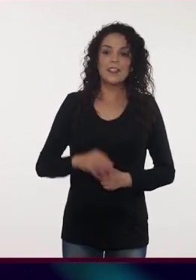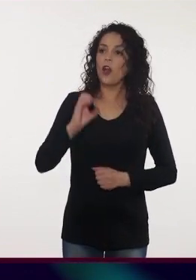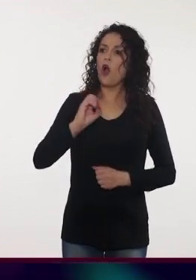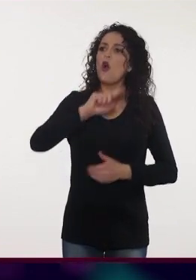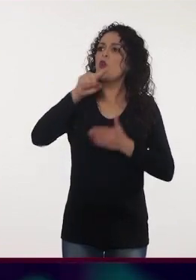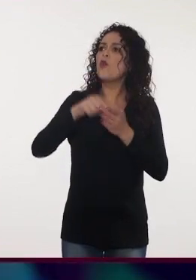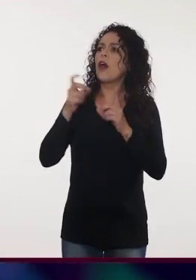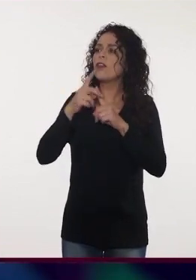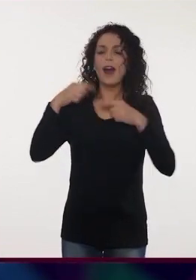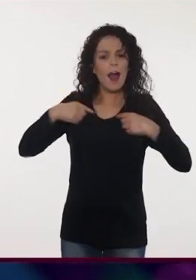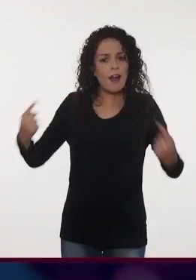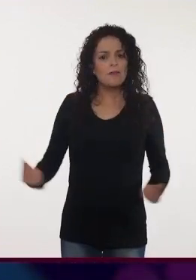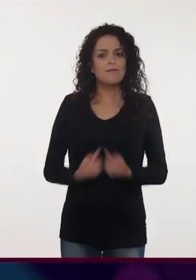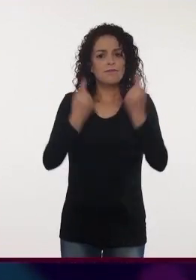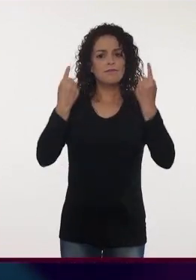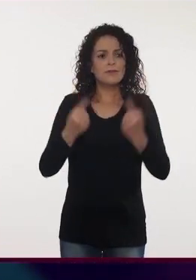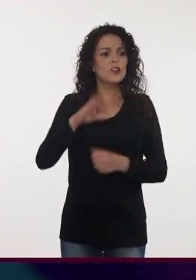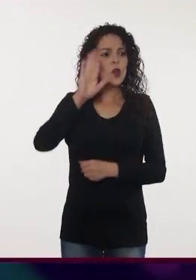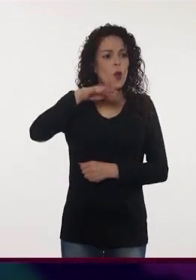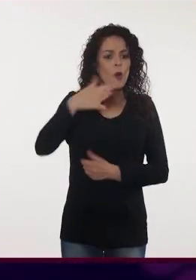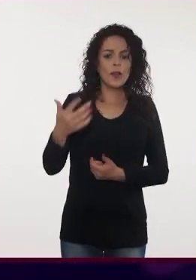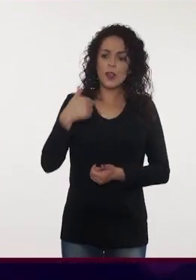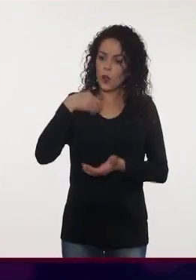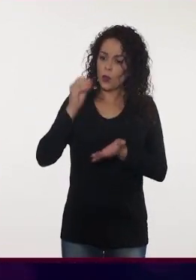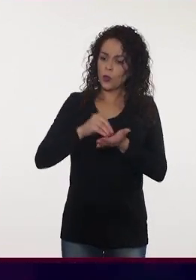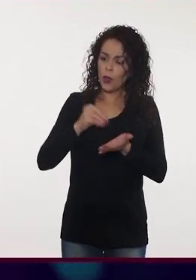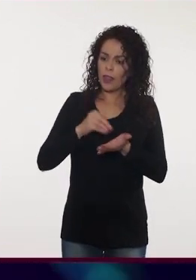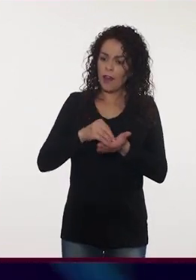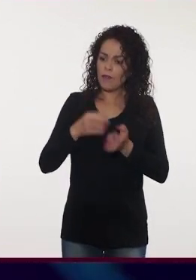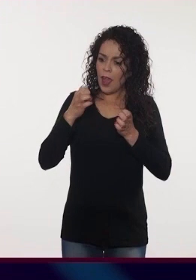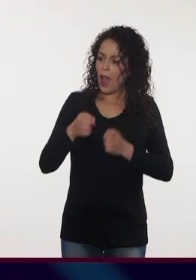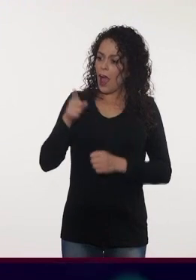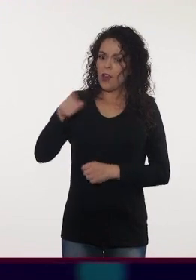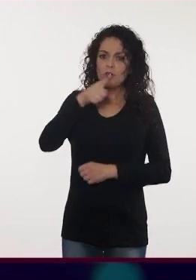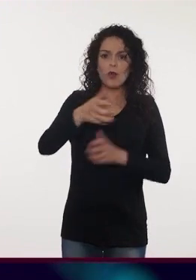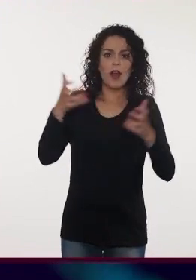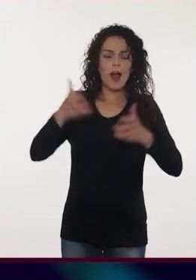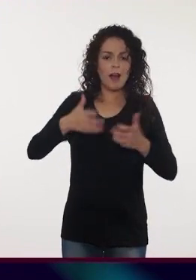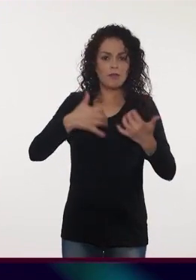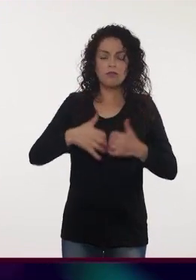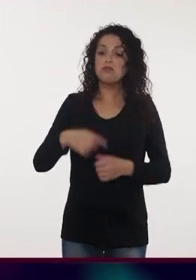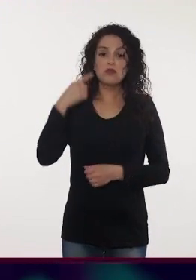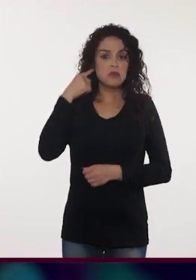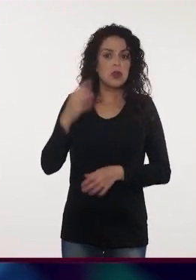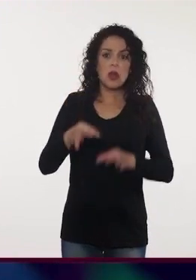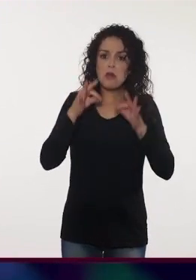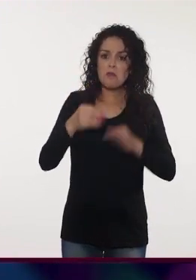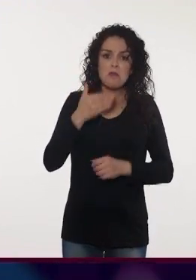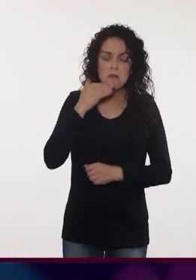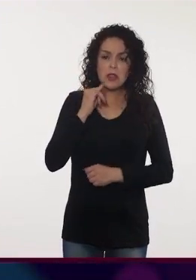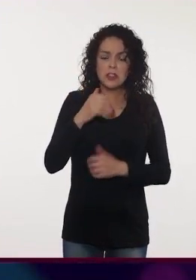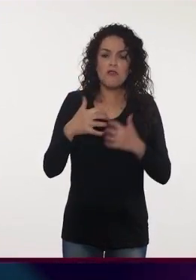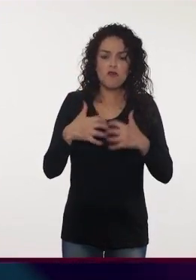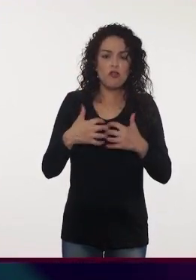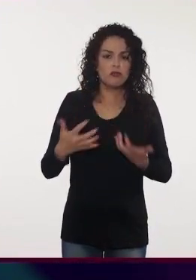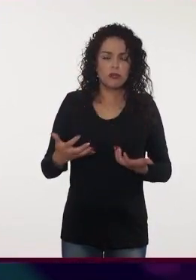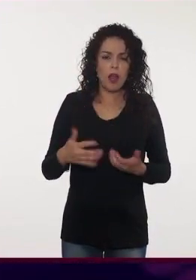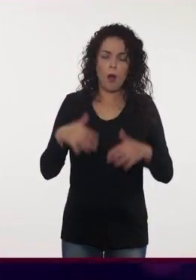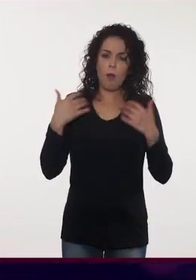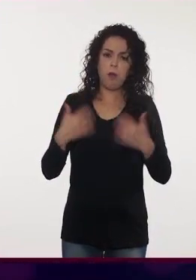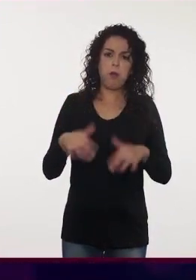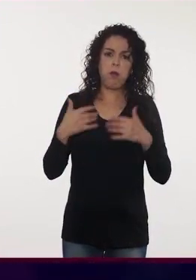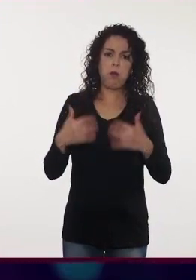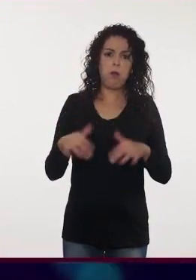algún lugar y me dicen, oye, pues todavía tengo tu instrumento, funciona muy bien, es un muy buen